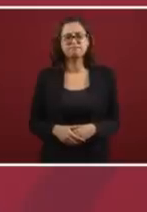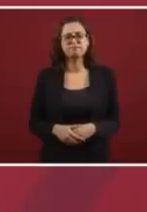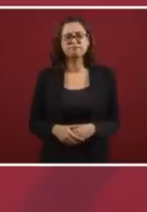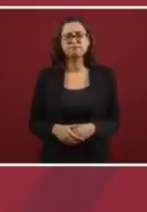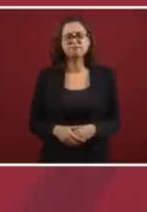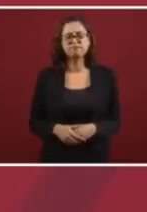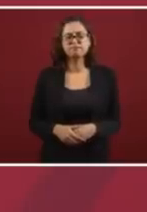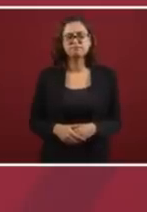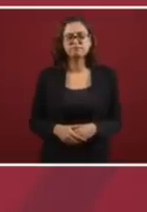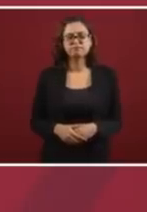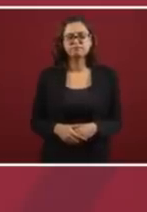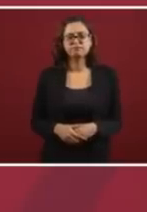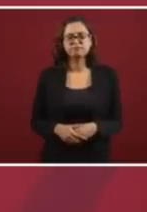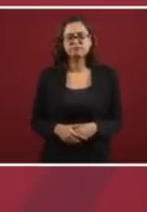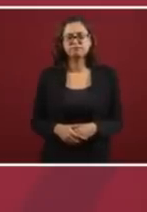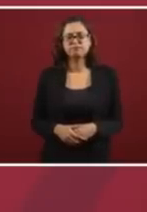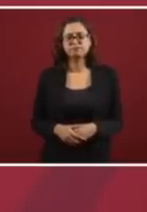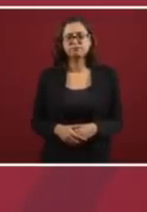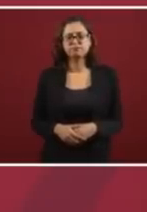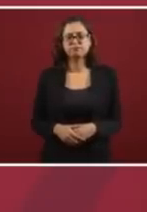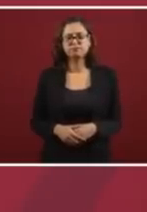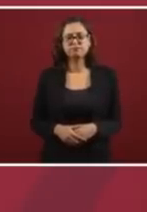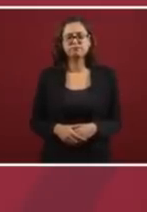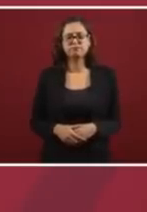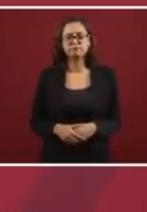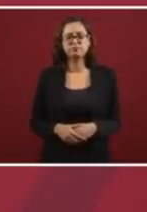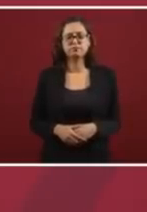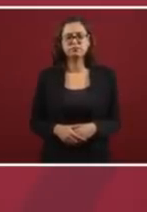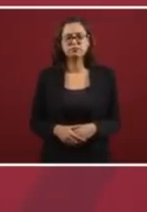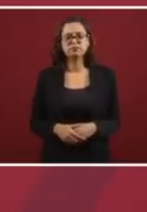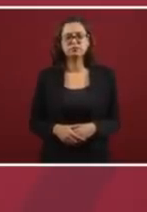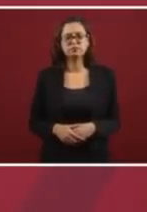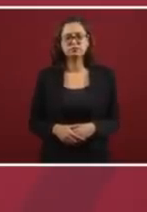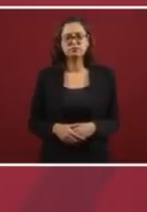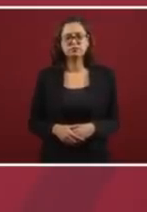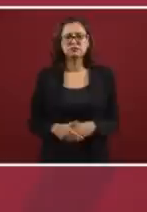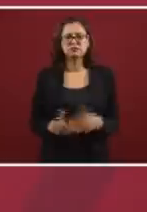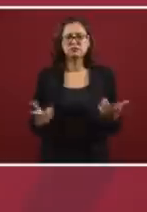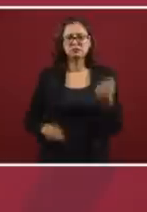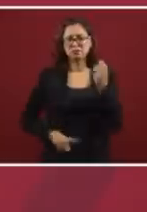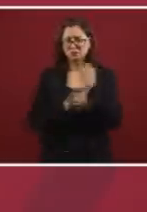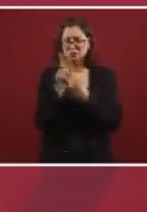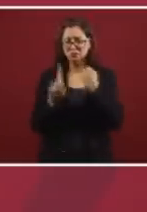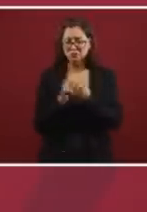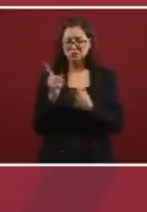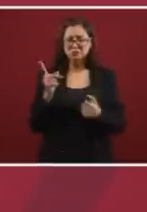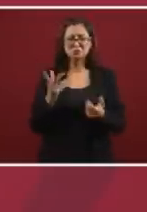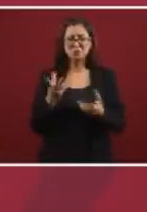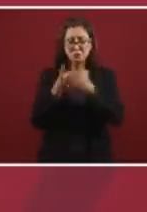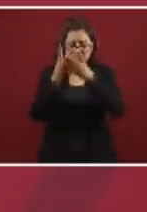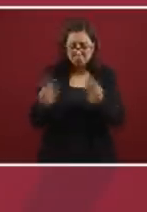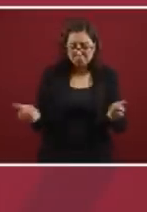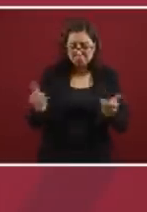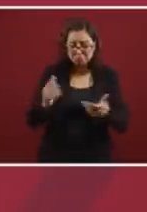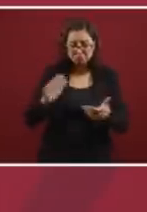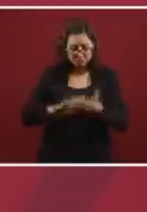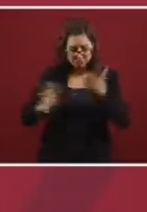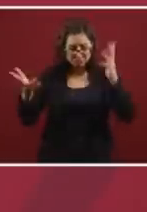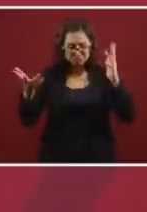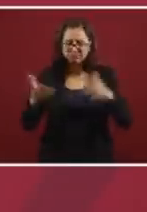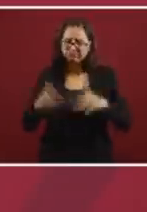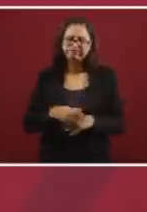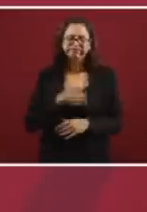que con la violencia sí resuelvan los problemas hace falta